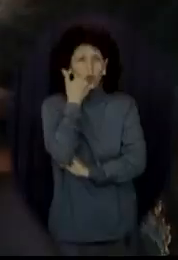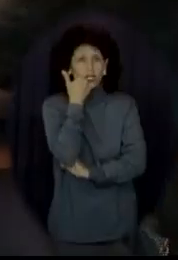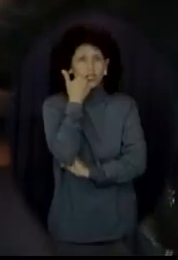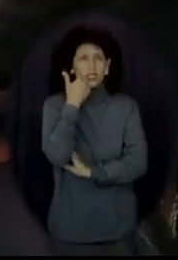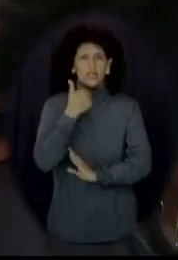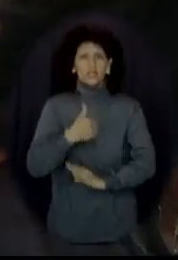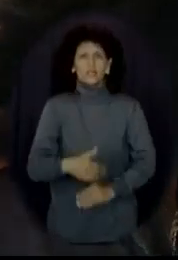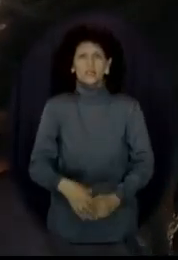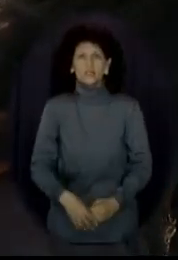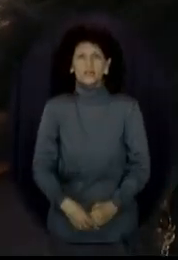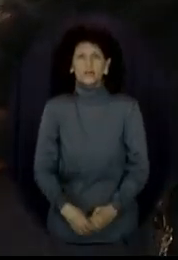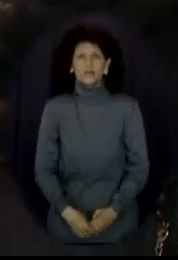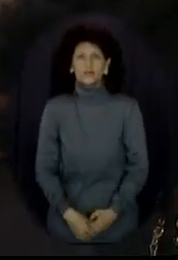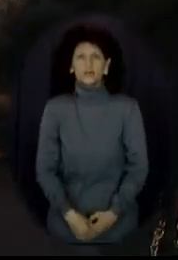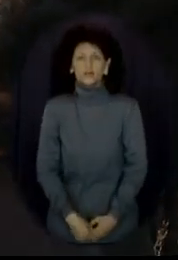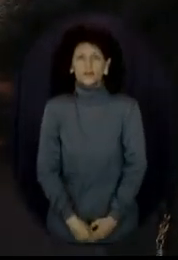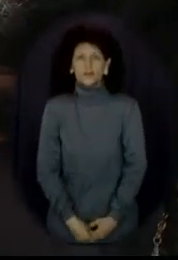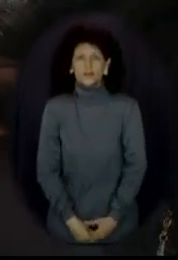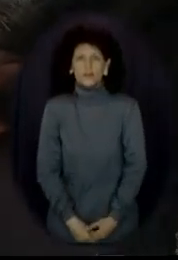vergüenza!